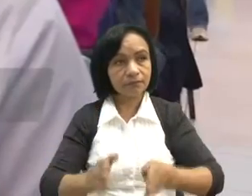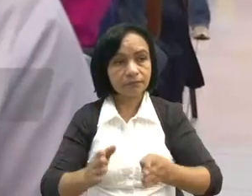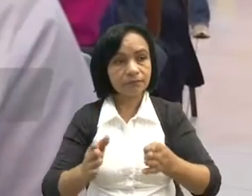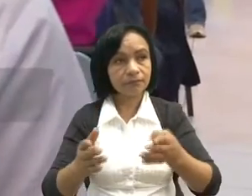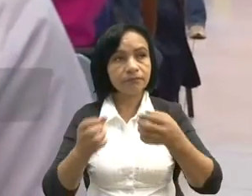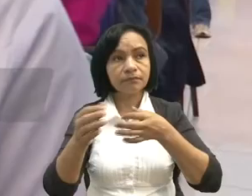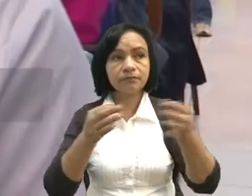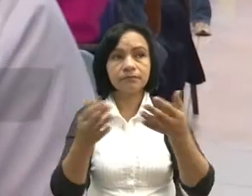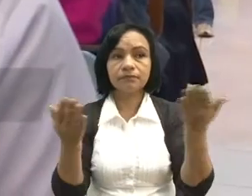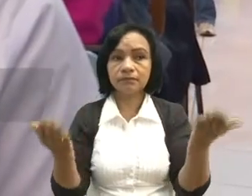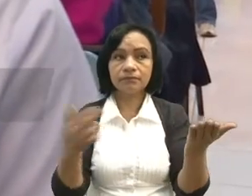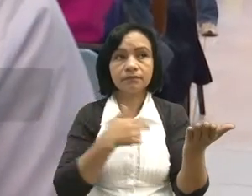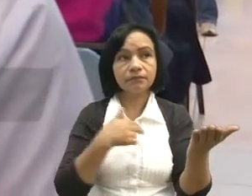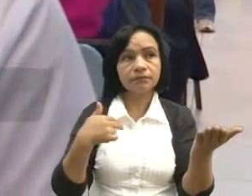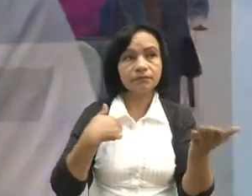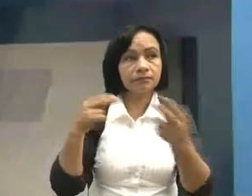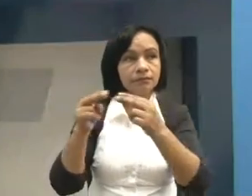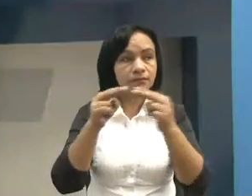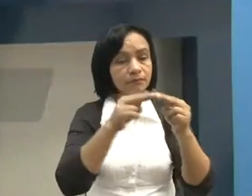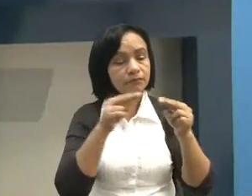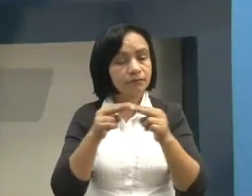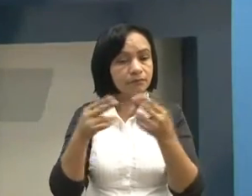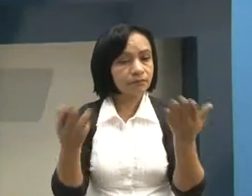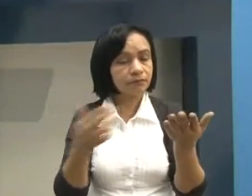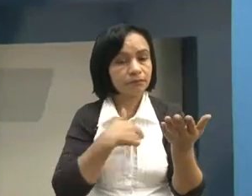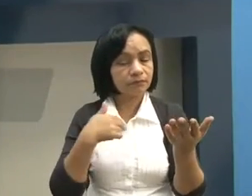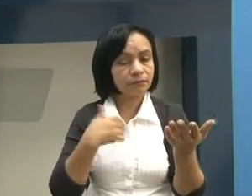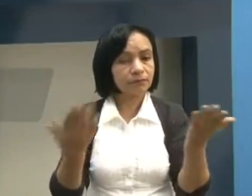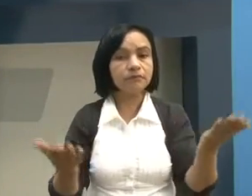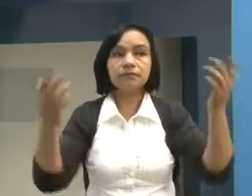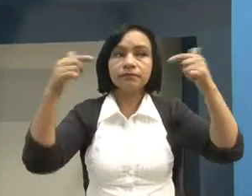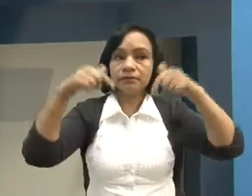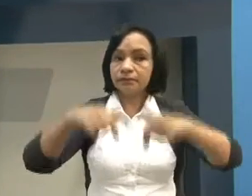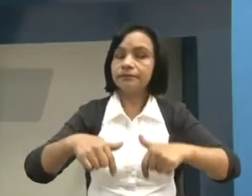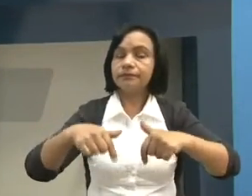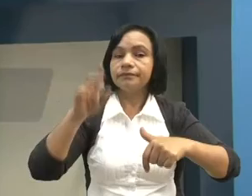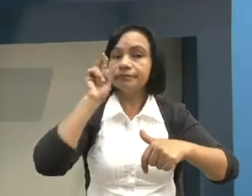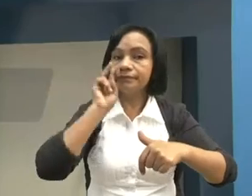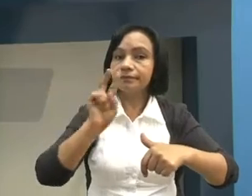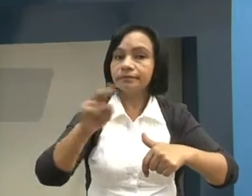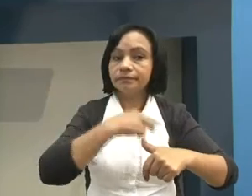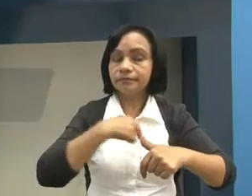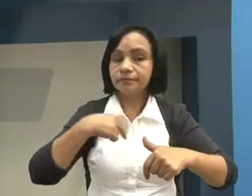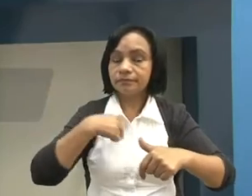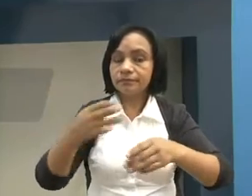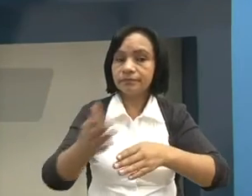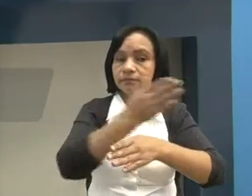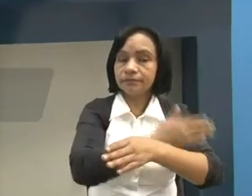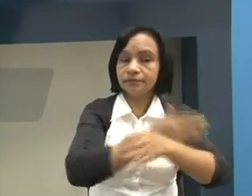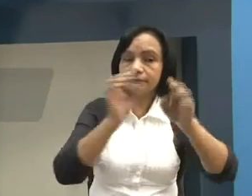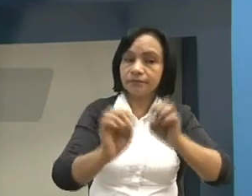compañero, esa vinculación que existe. Ahora mismo vimos imágenes de lo que pasaba ahí en horas